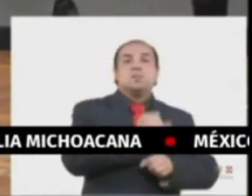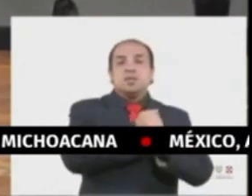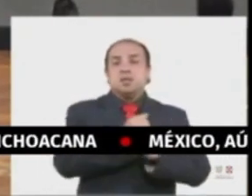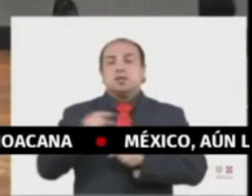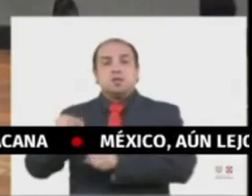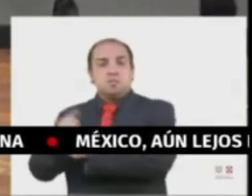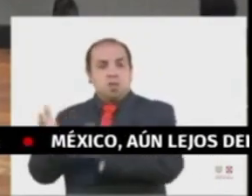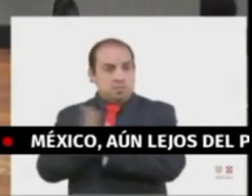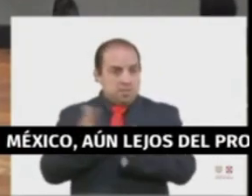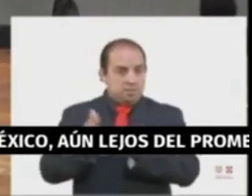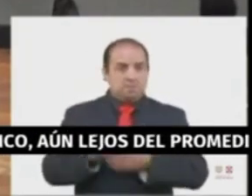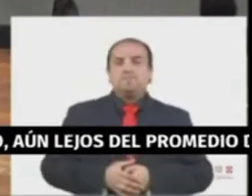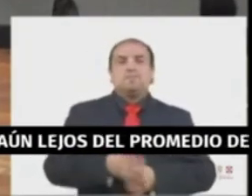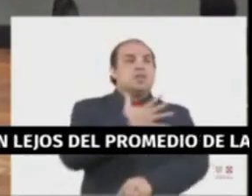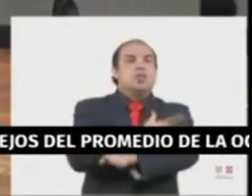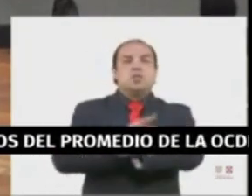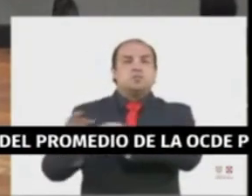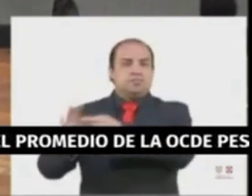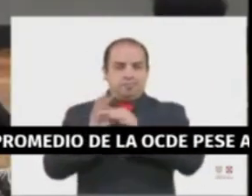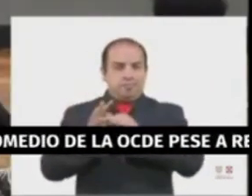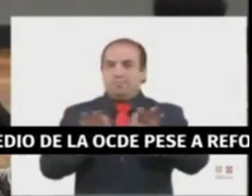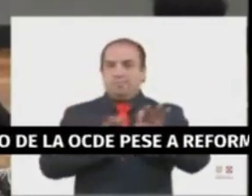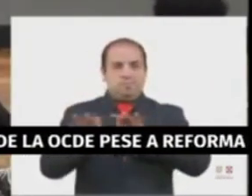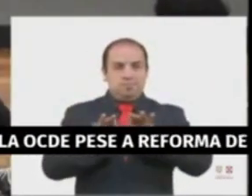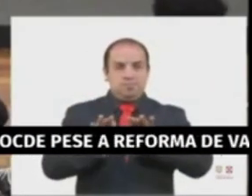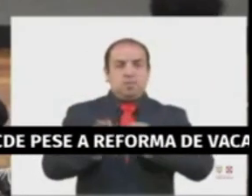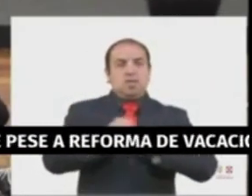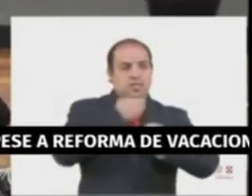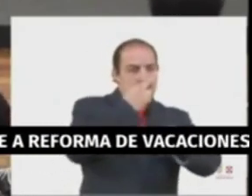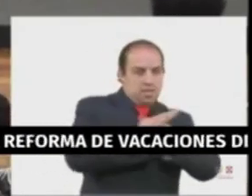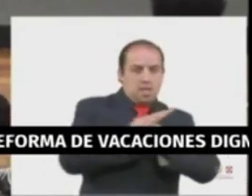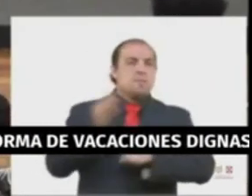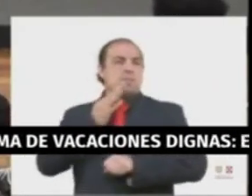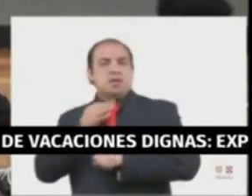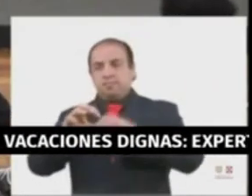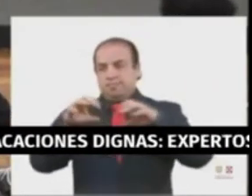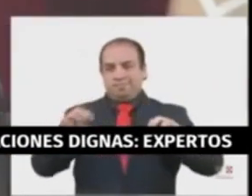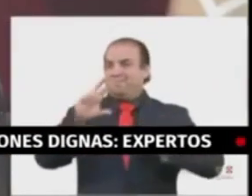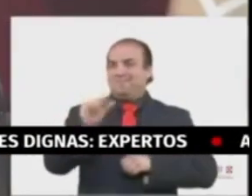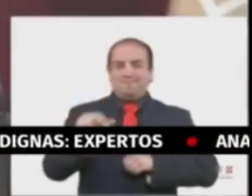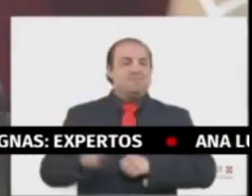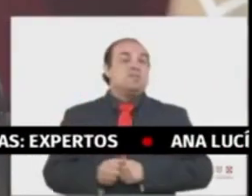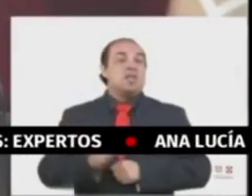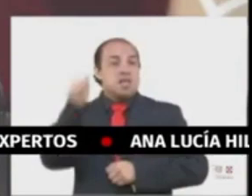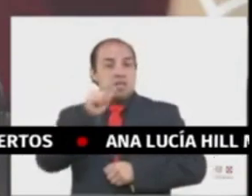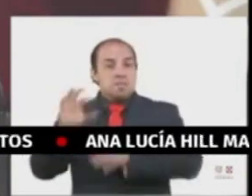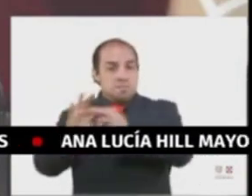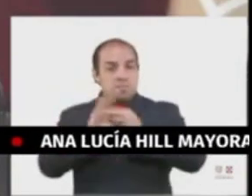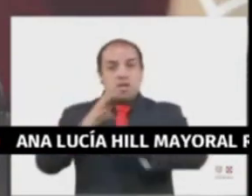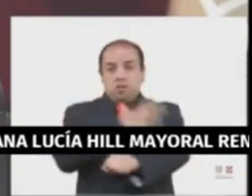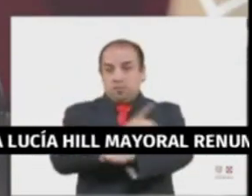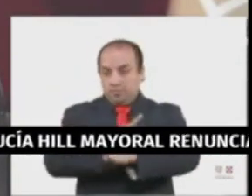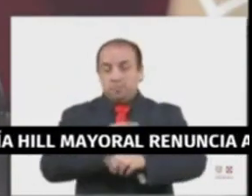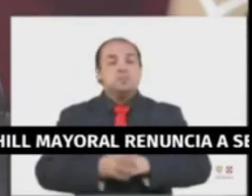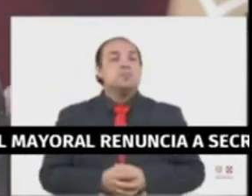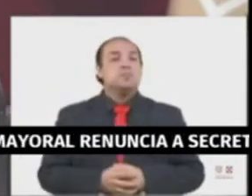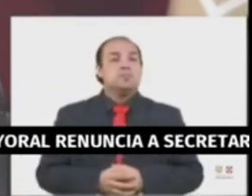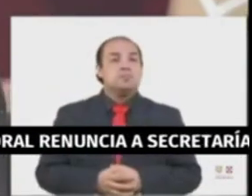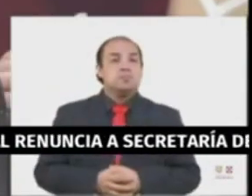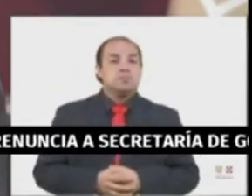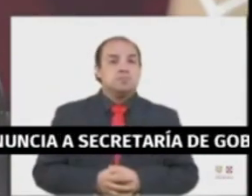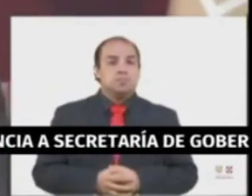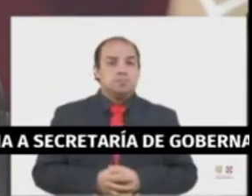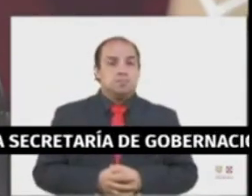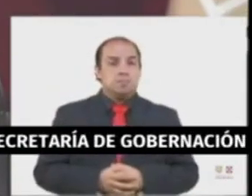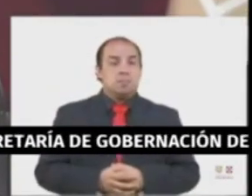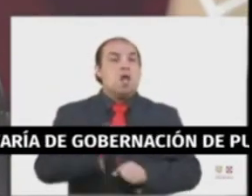siempre es coordinada. No trabajamos la Secretaría por un lado y la Fiscalía por otro, sino siempre estamos en coordinación permanente. La ventaja